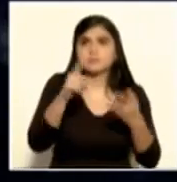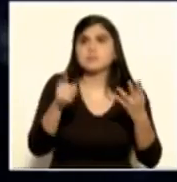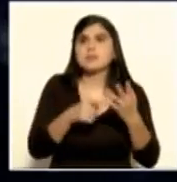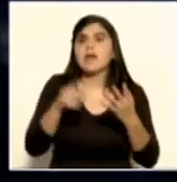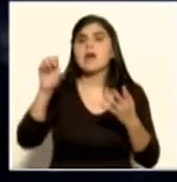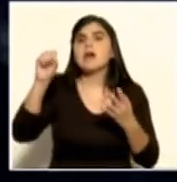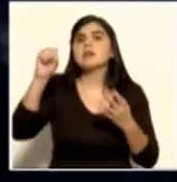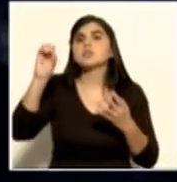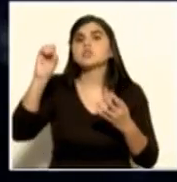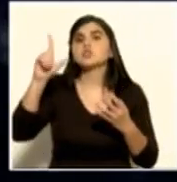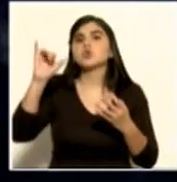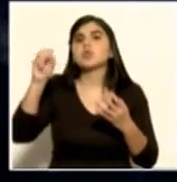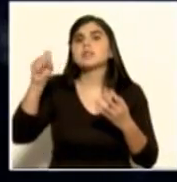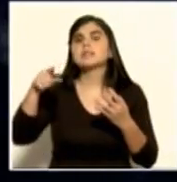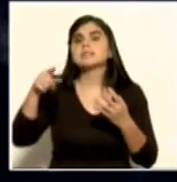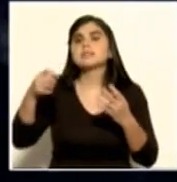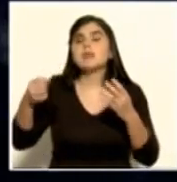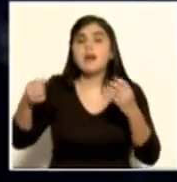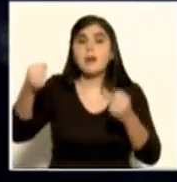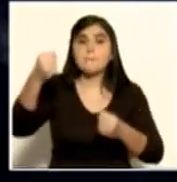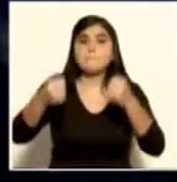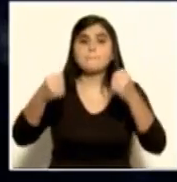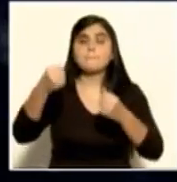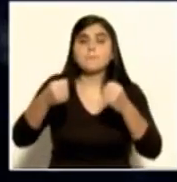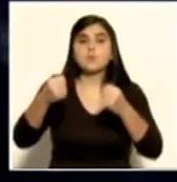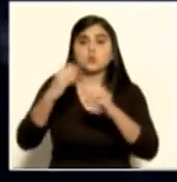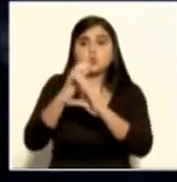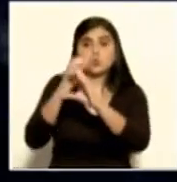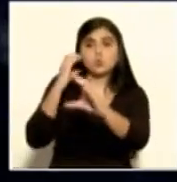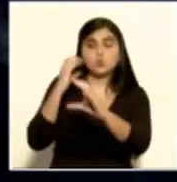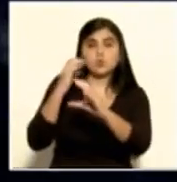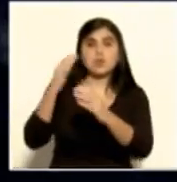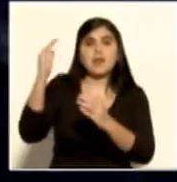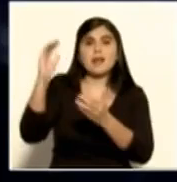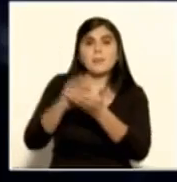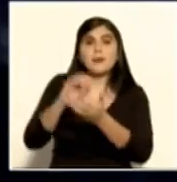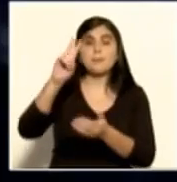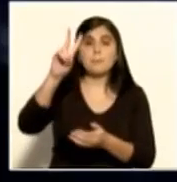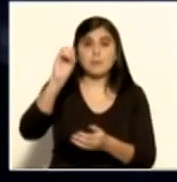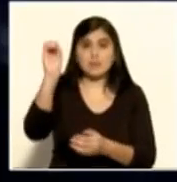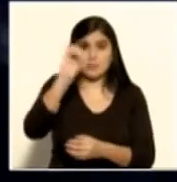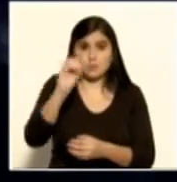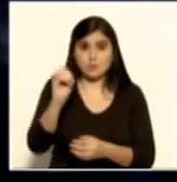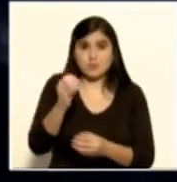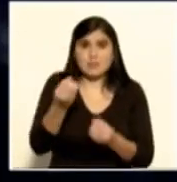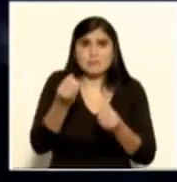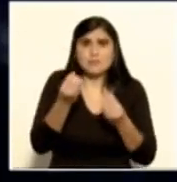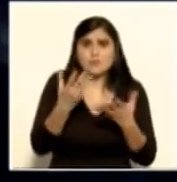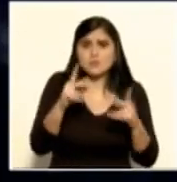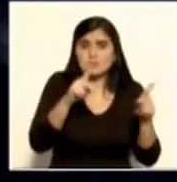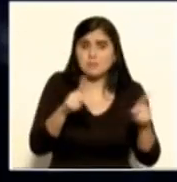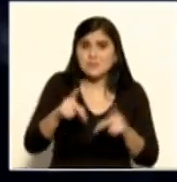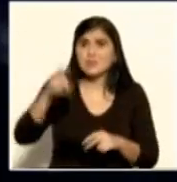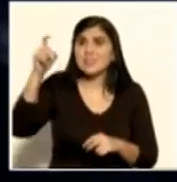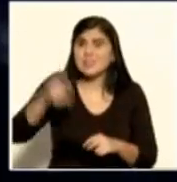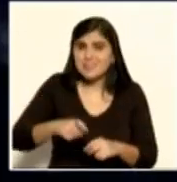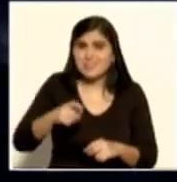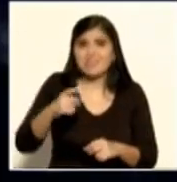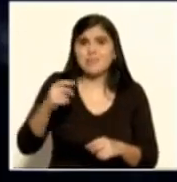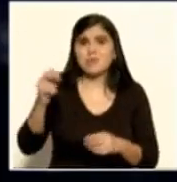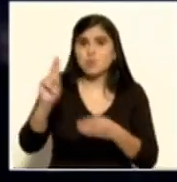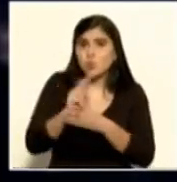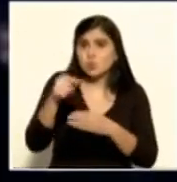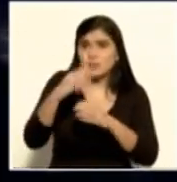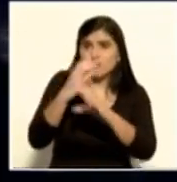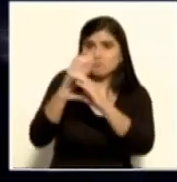el tema del servicio de bus se va a reducir la capacidad al 20%. Hay personas que tienen que utilizar este servicio porque tienen que seguir trabajando,